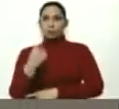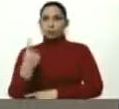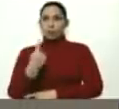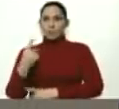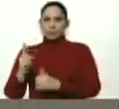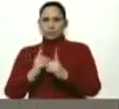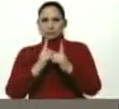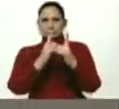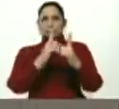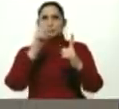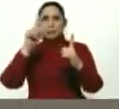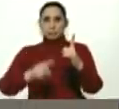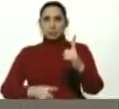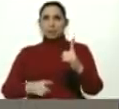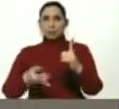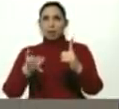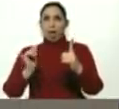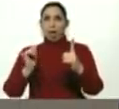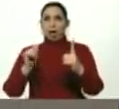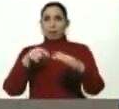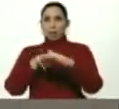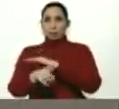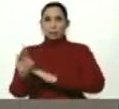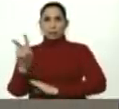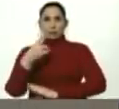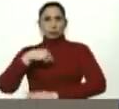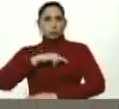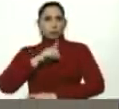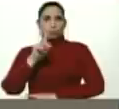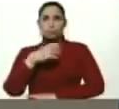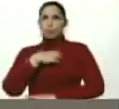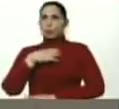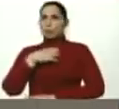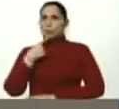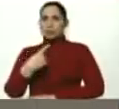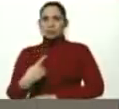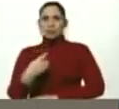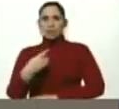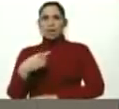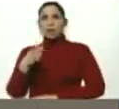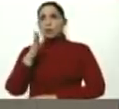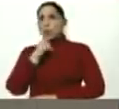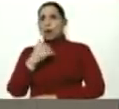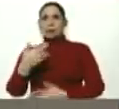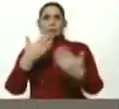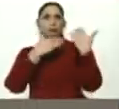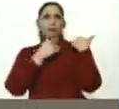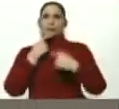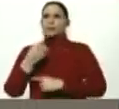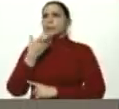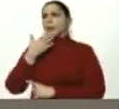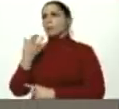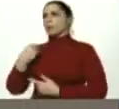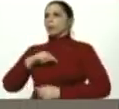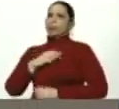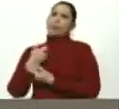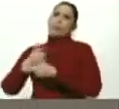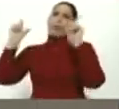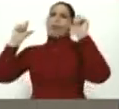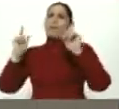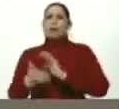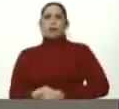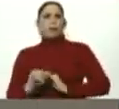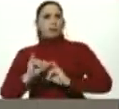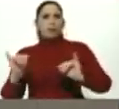sino que está presente en el territorio nacional. Nosotros no podemos decir, sería muy irresponsable decir, que bueno, que ya estamos libres